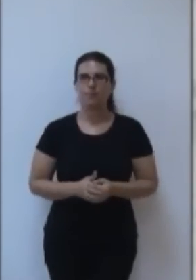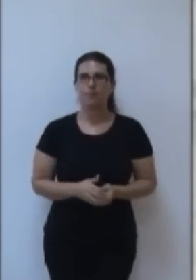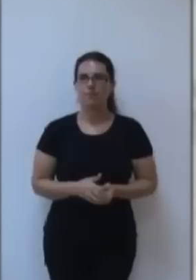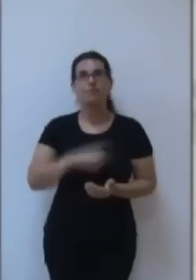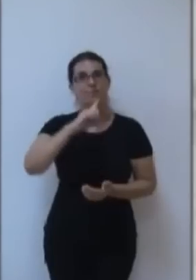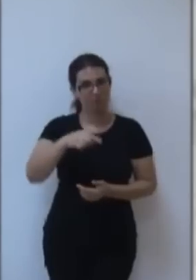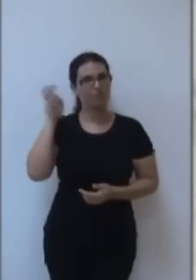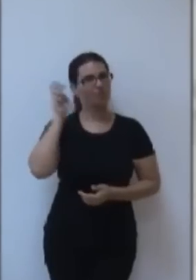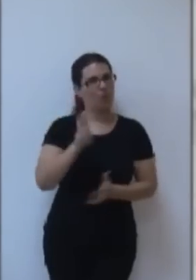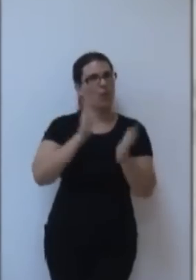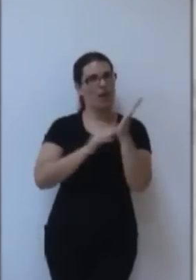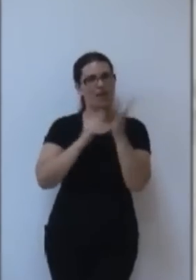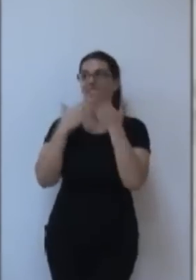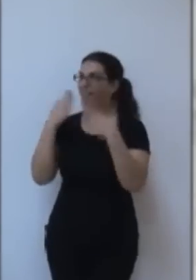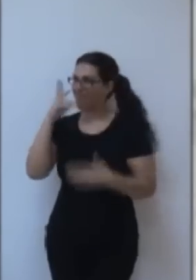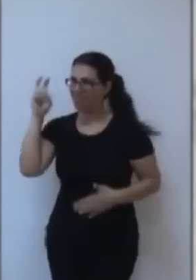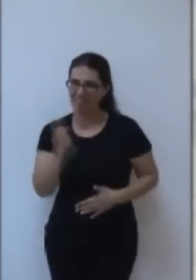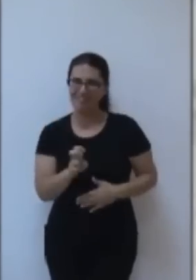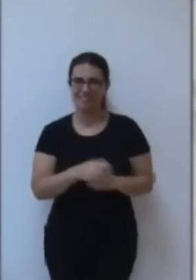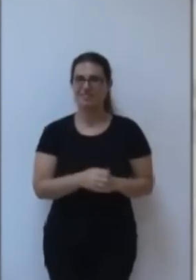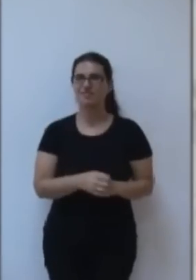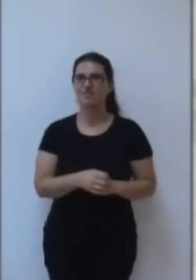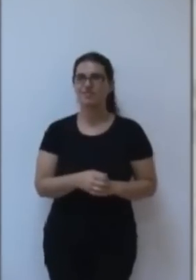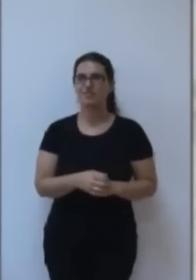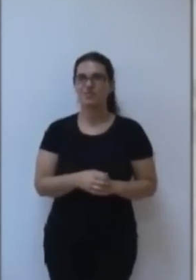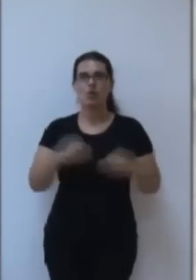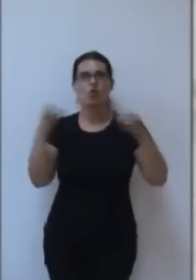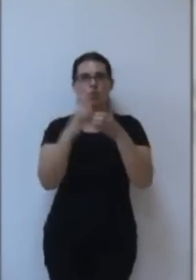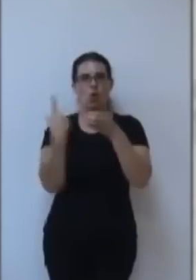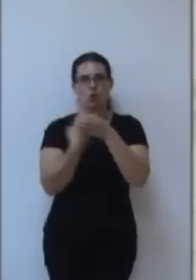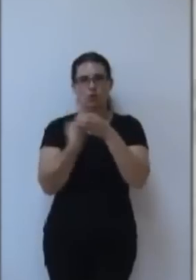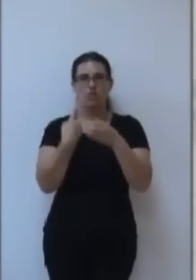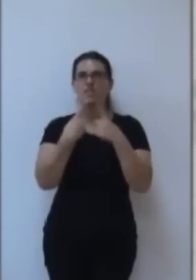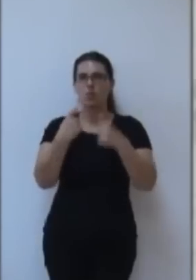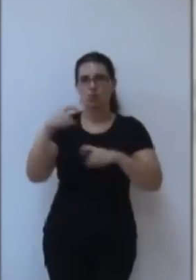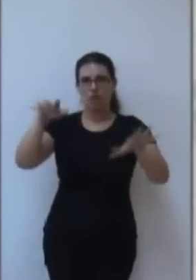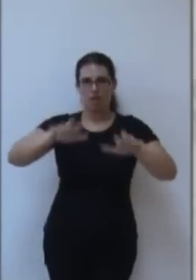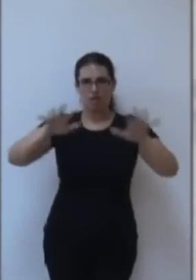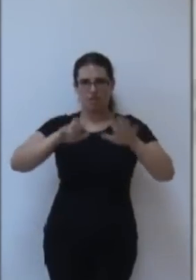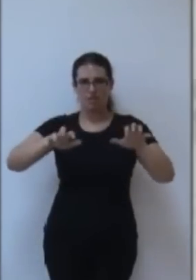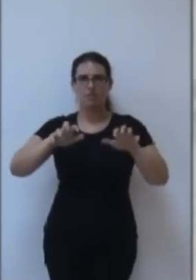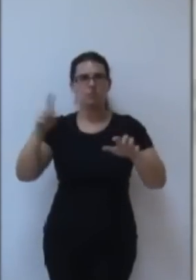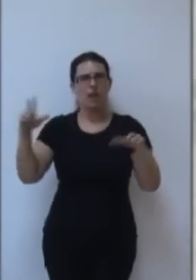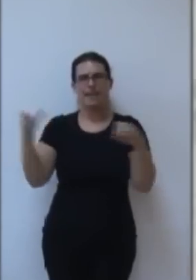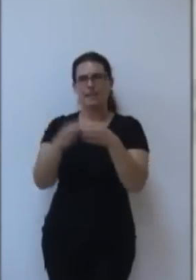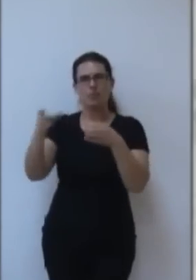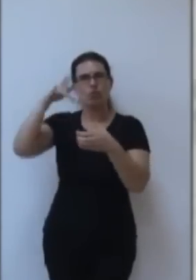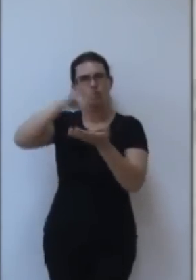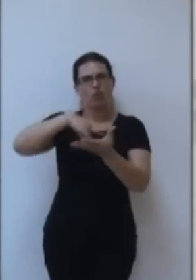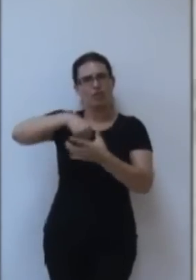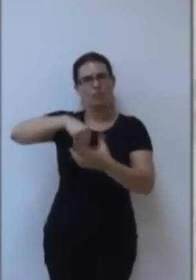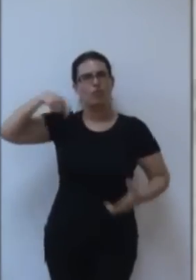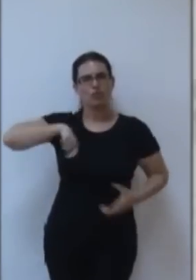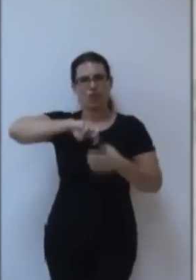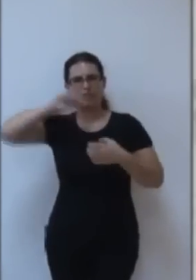También ha venido desde Valencia, gracias por ello. Pertenece al Grupo de Autismo y Dificultades de Aprendizaje. Es un equipo